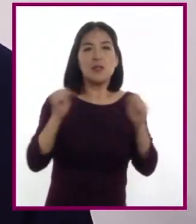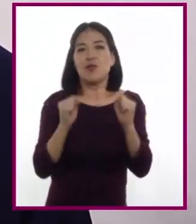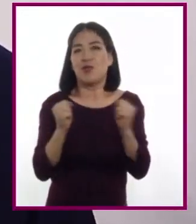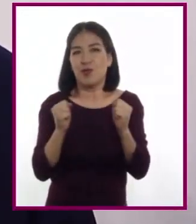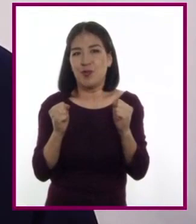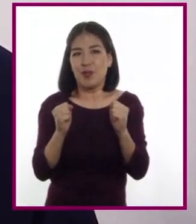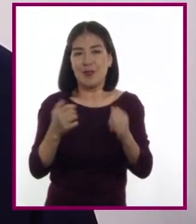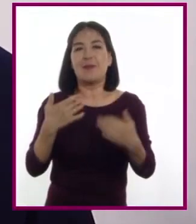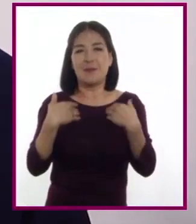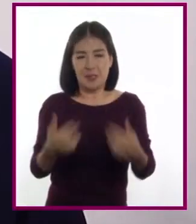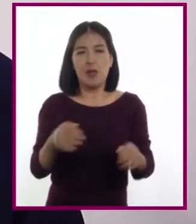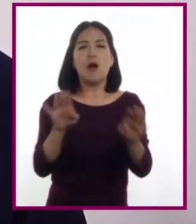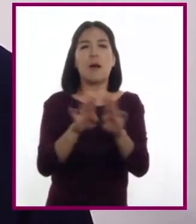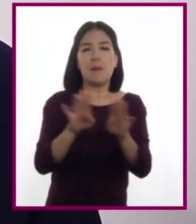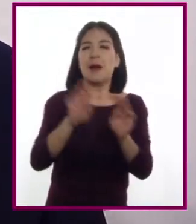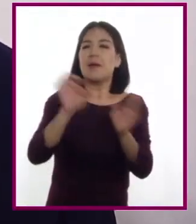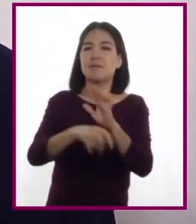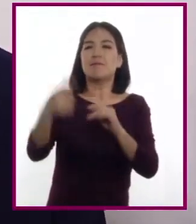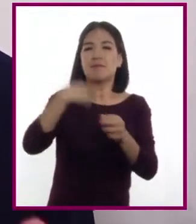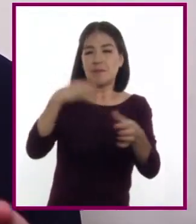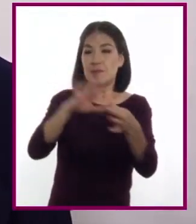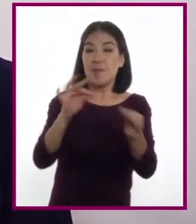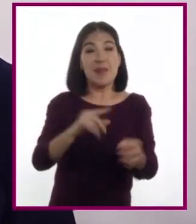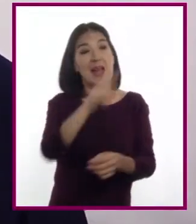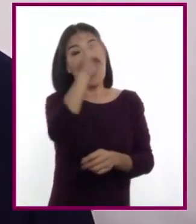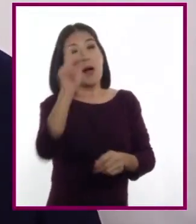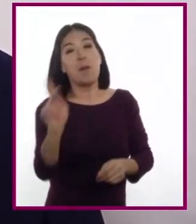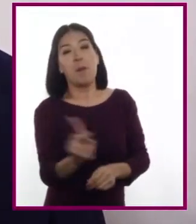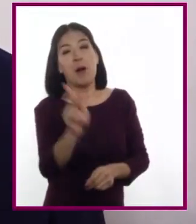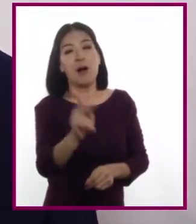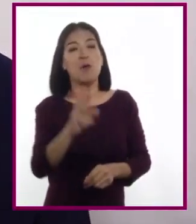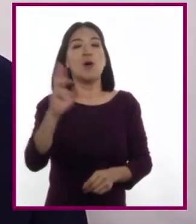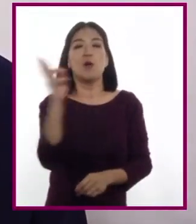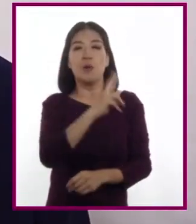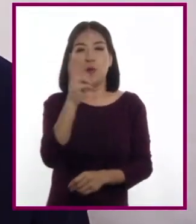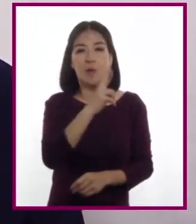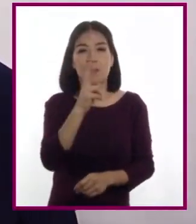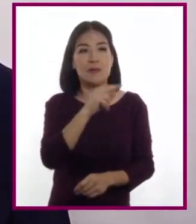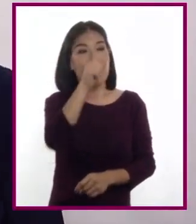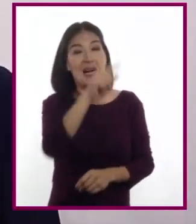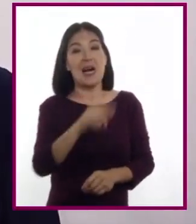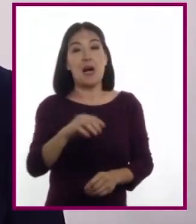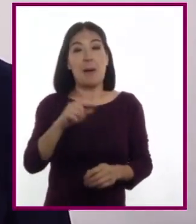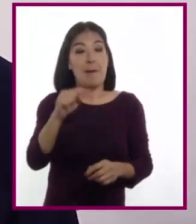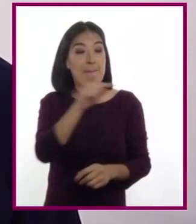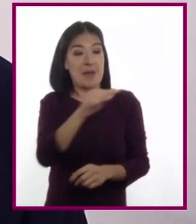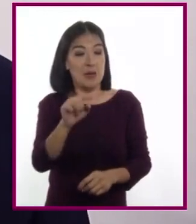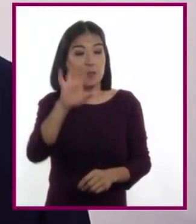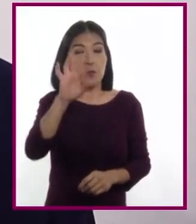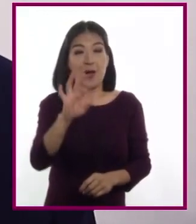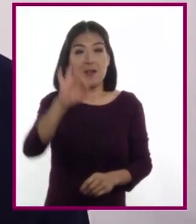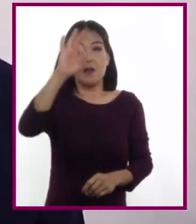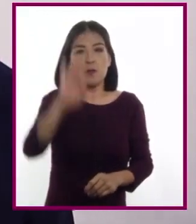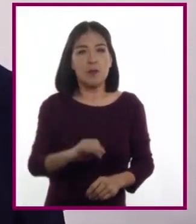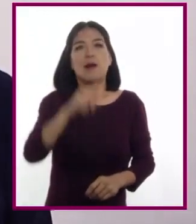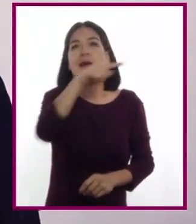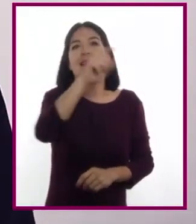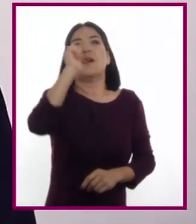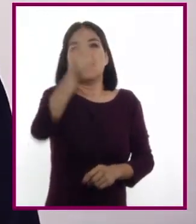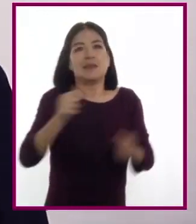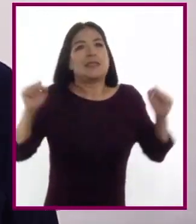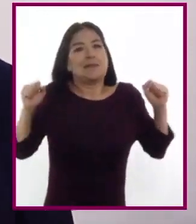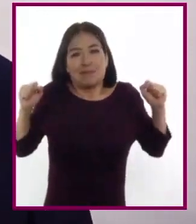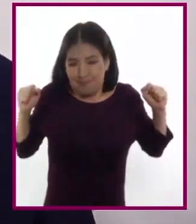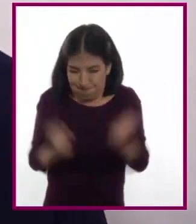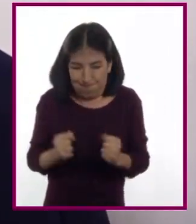entender que si me dicen que en un pueblito de Rusia están a menos 40 grados, pues ya sé que hace muchísimo